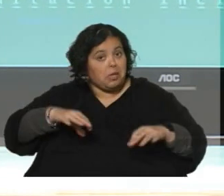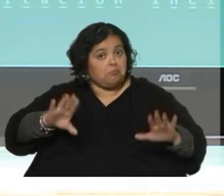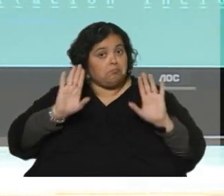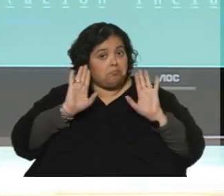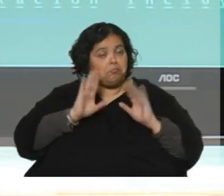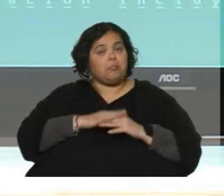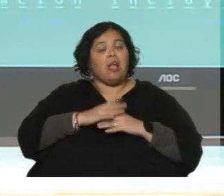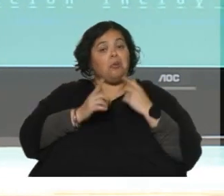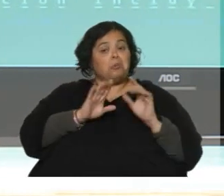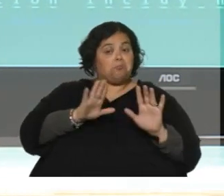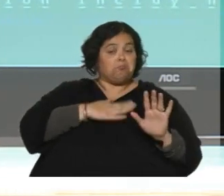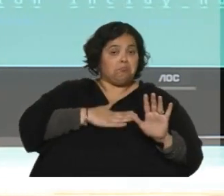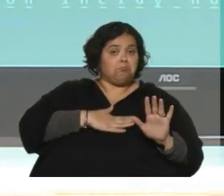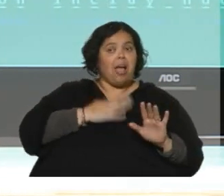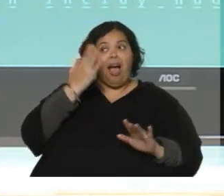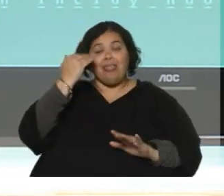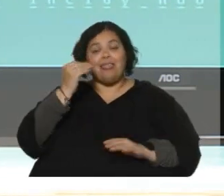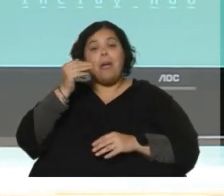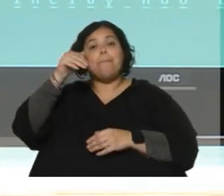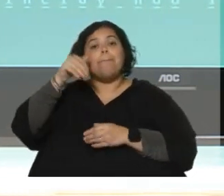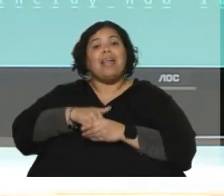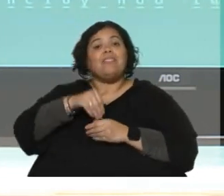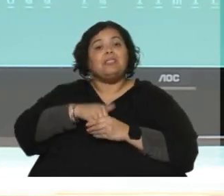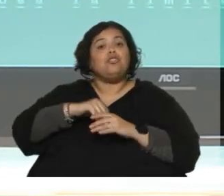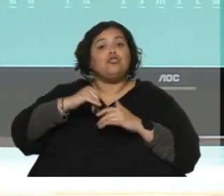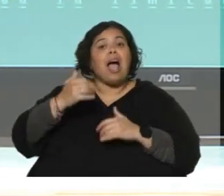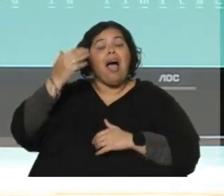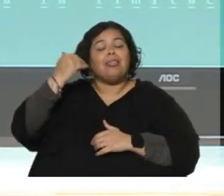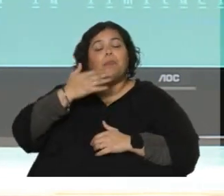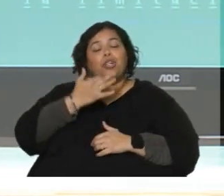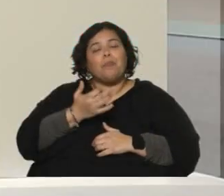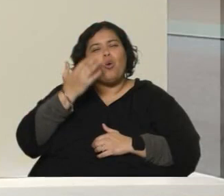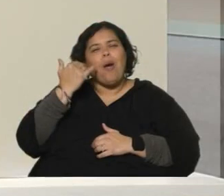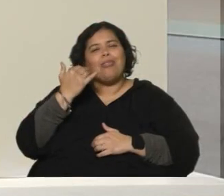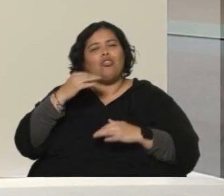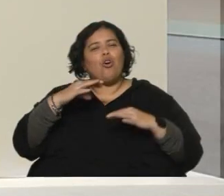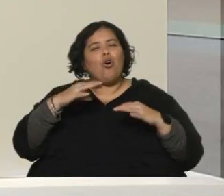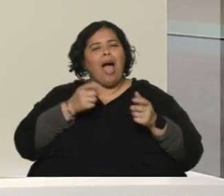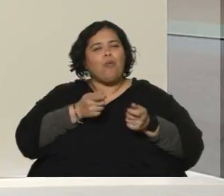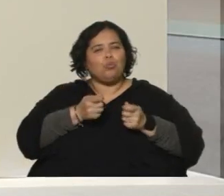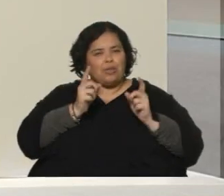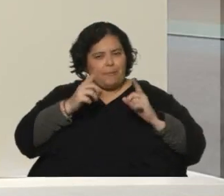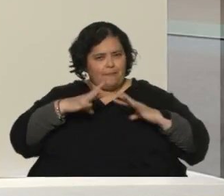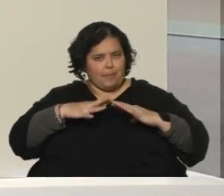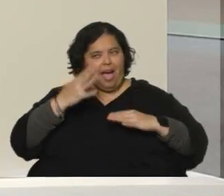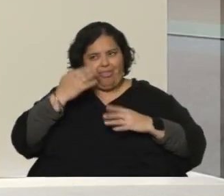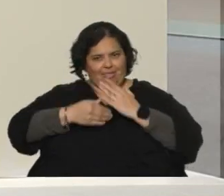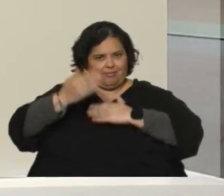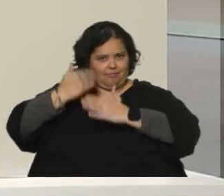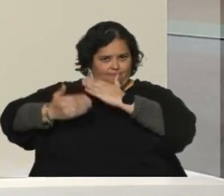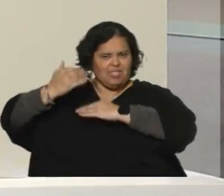ha usado el plebiscito se acuerdan cuando los ajustes las masividades hace ya muchos años